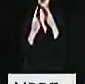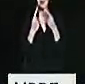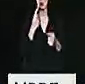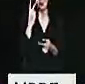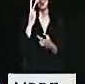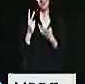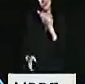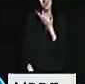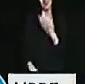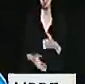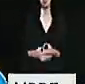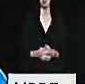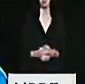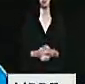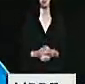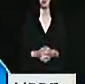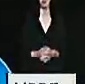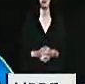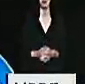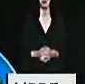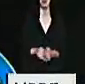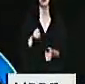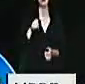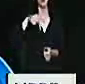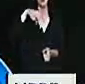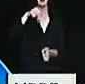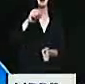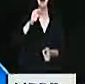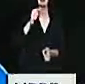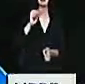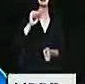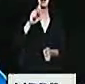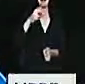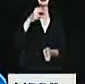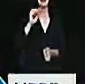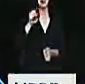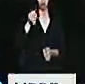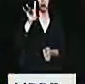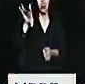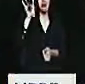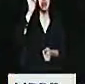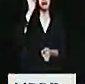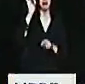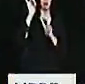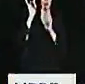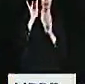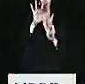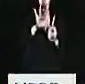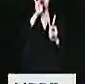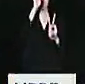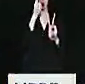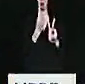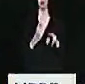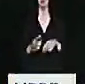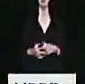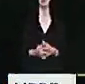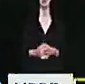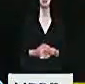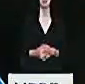nuestros invitados para el capítulo de hoy. Y es tu turno, Natacha, de elegir a uno de nuestros invitados. Nos